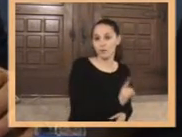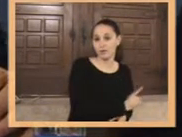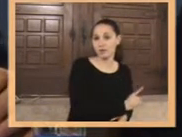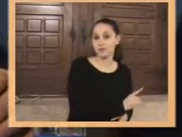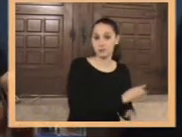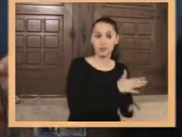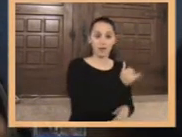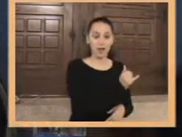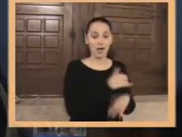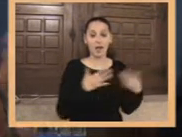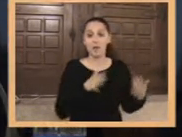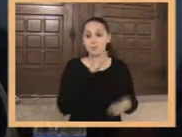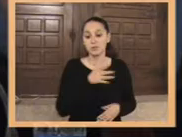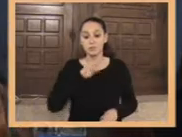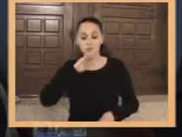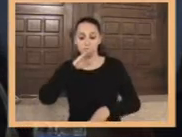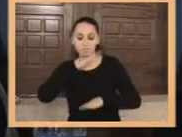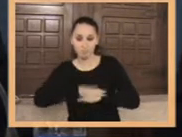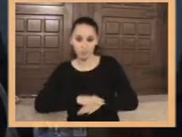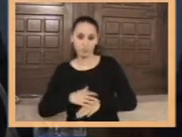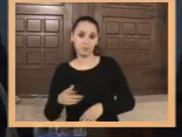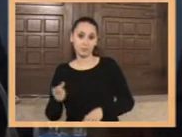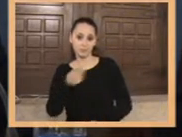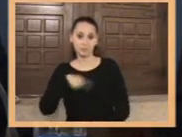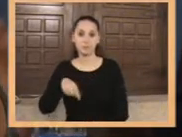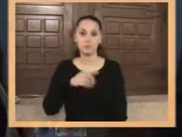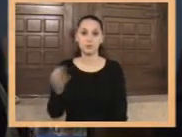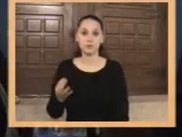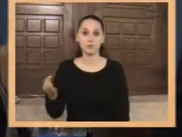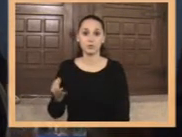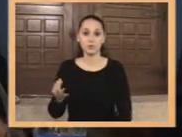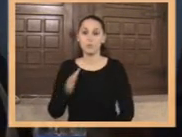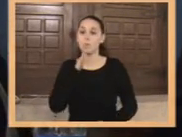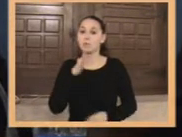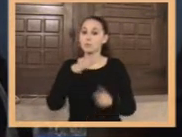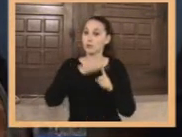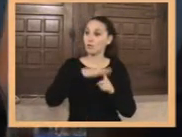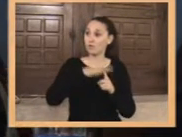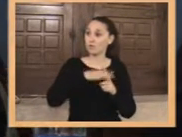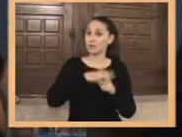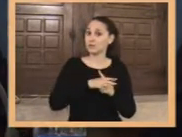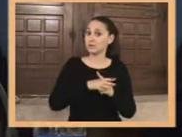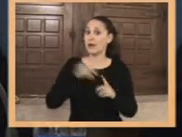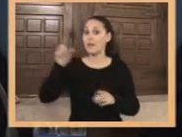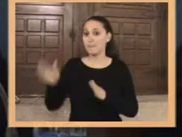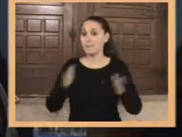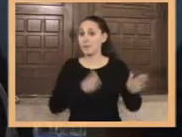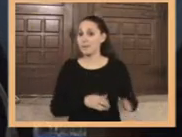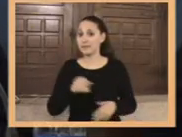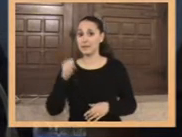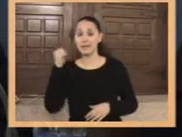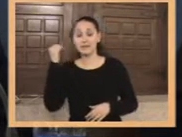adecuación permanente es a lo que, imagino, se refiere esa factura. Los teléfonos 927 siguen funcionando. Se lo digo